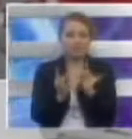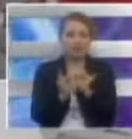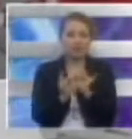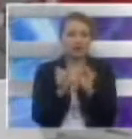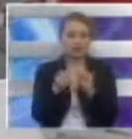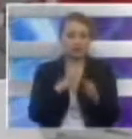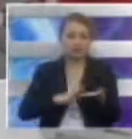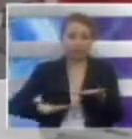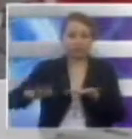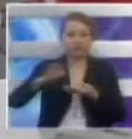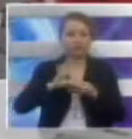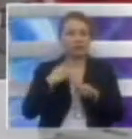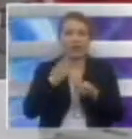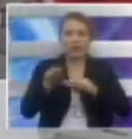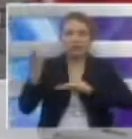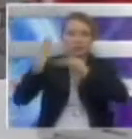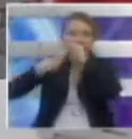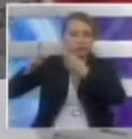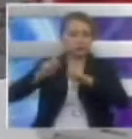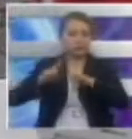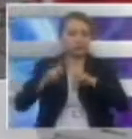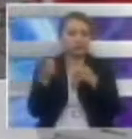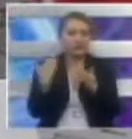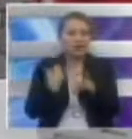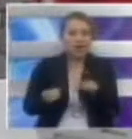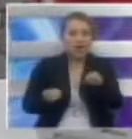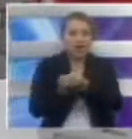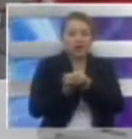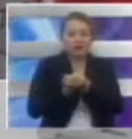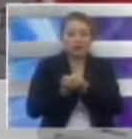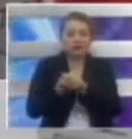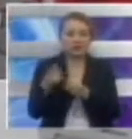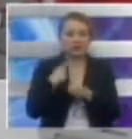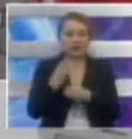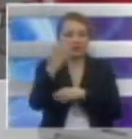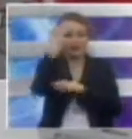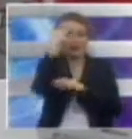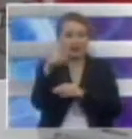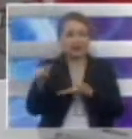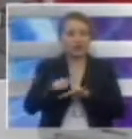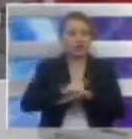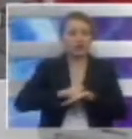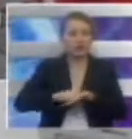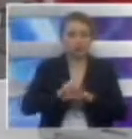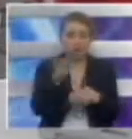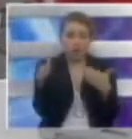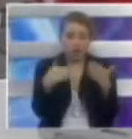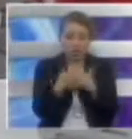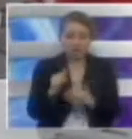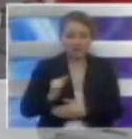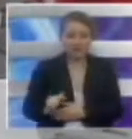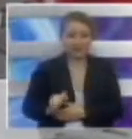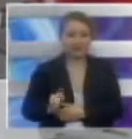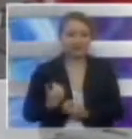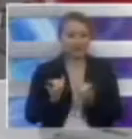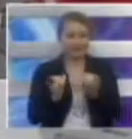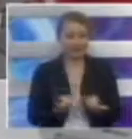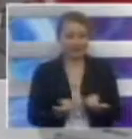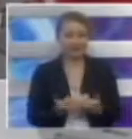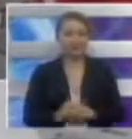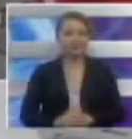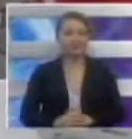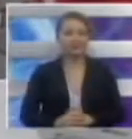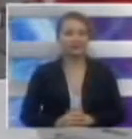punto de cubrir estándares de exportación. Es un aporte de la Unión Nacional de Educadores de la SUAI. Tenemos todos los detalles en un minuto.